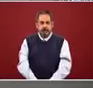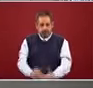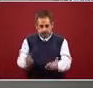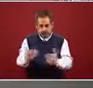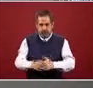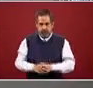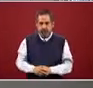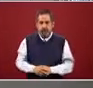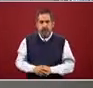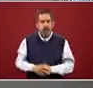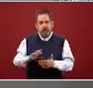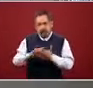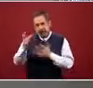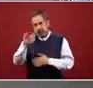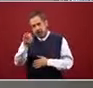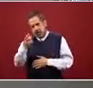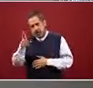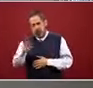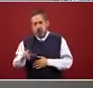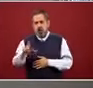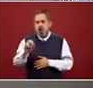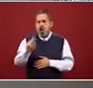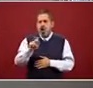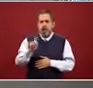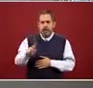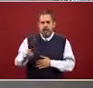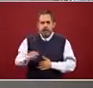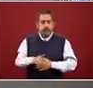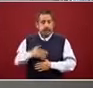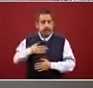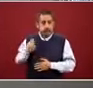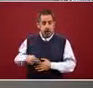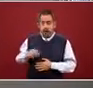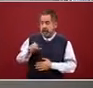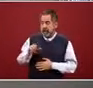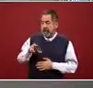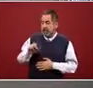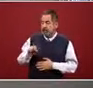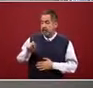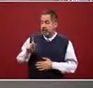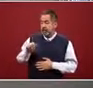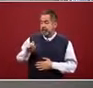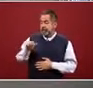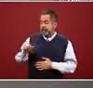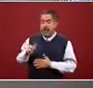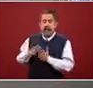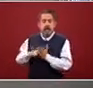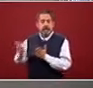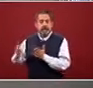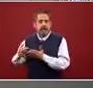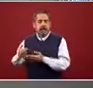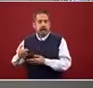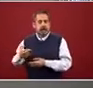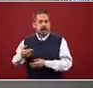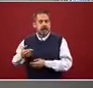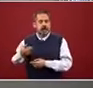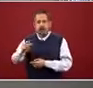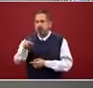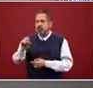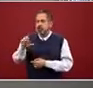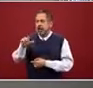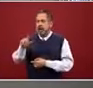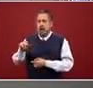Adelante, por favor. Gracias, doctor López-Gatell. Carlos Padilla, de la revista Zócalo. Gracias,